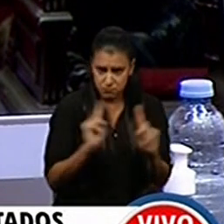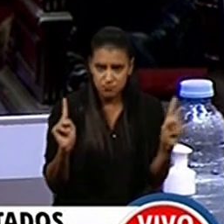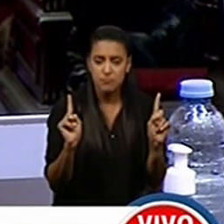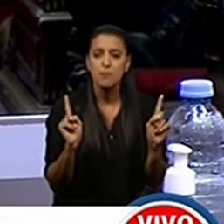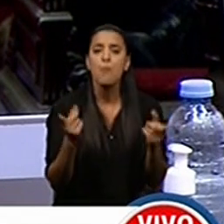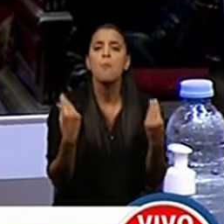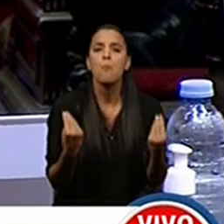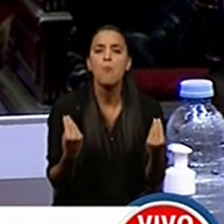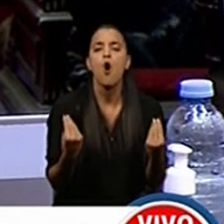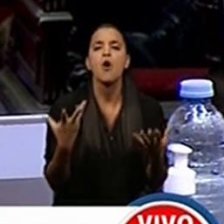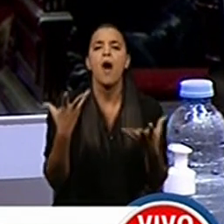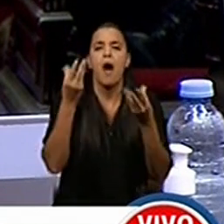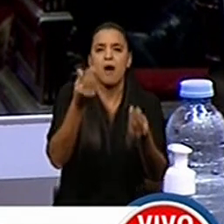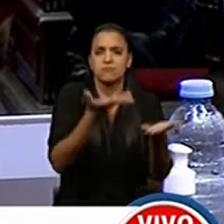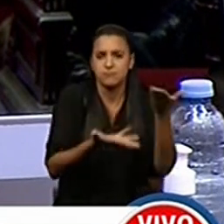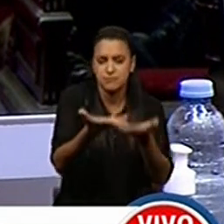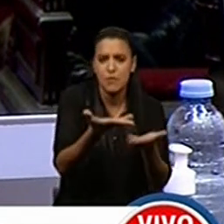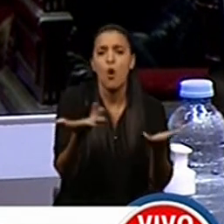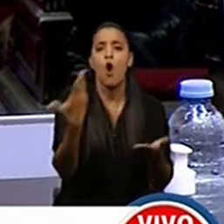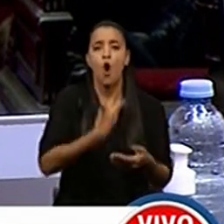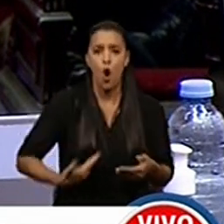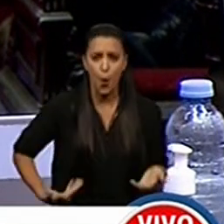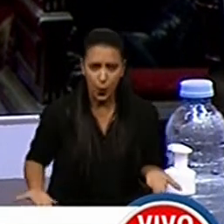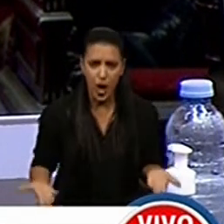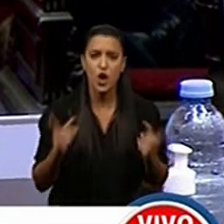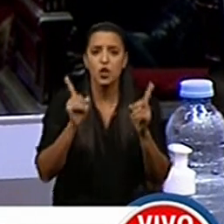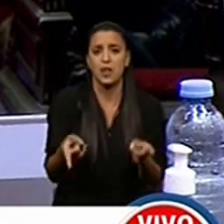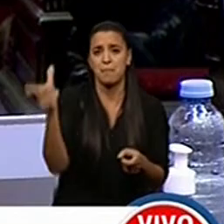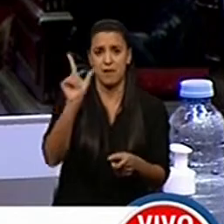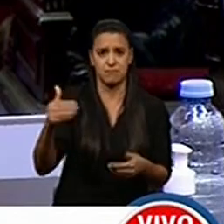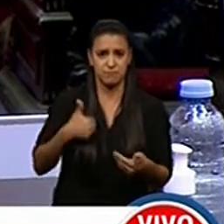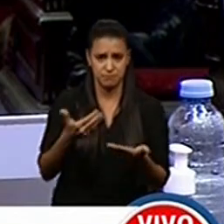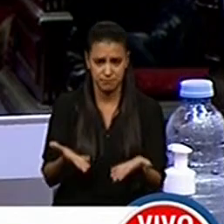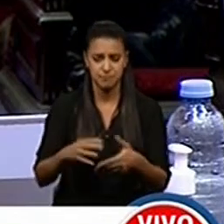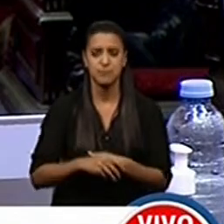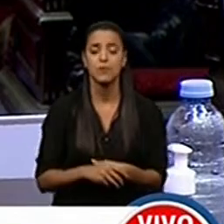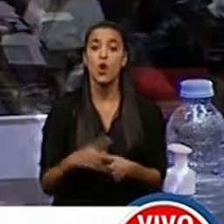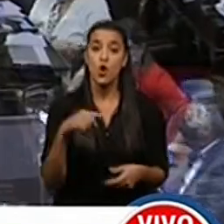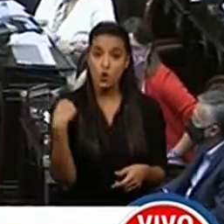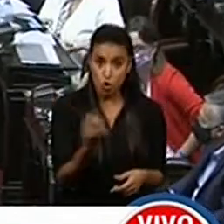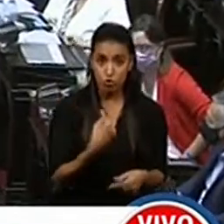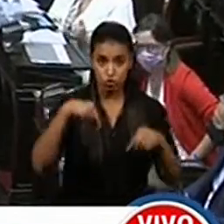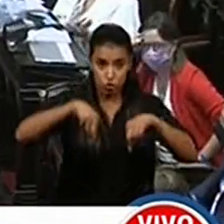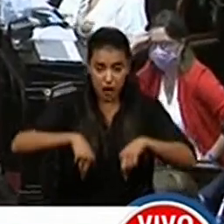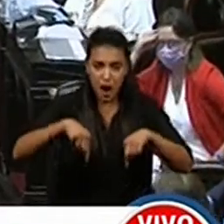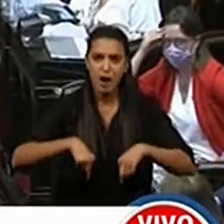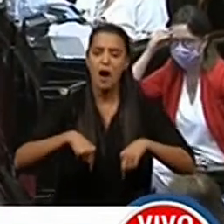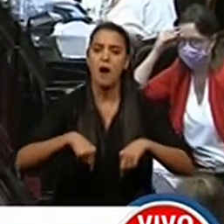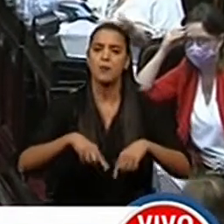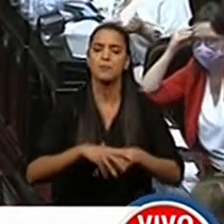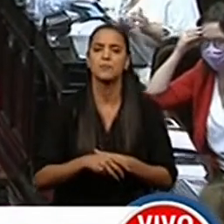simplemente por espíritu de colaboración con el gobierno y con el país. Mientras nosotros aquí